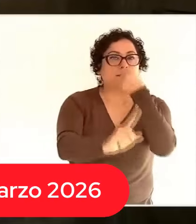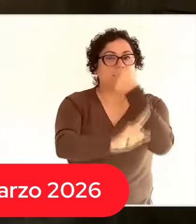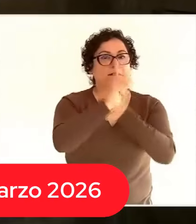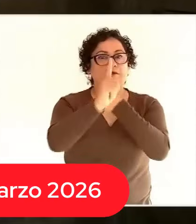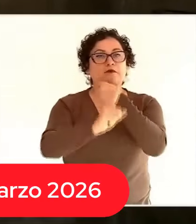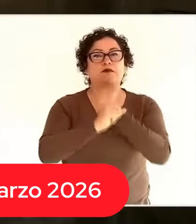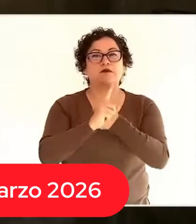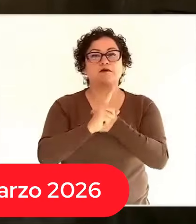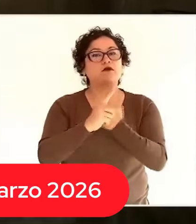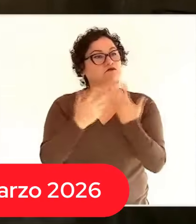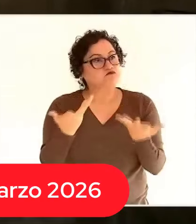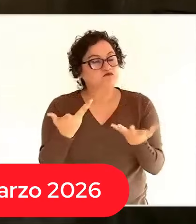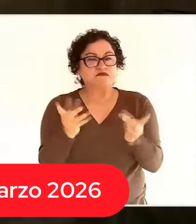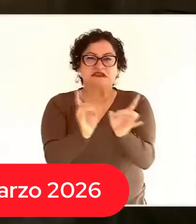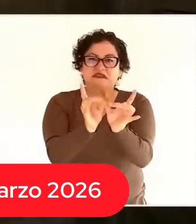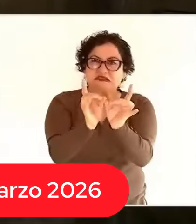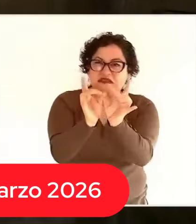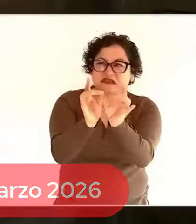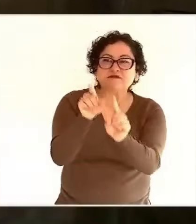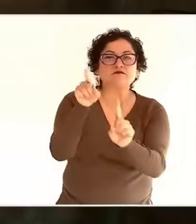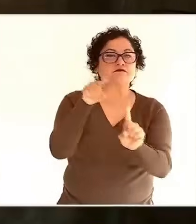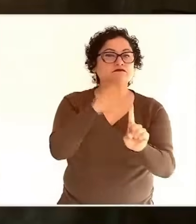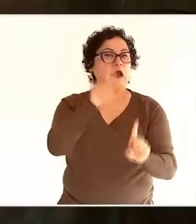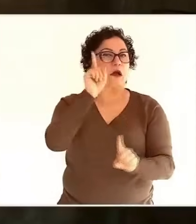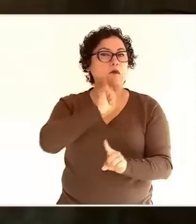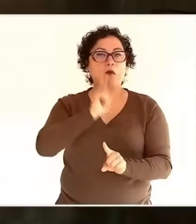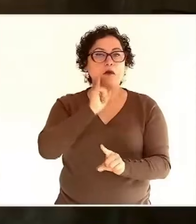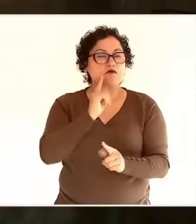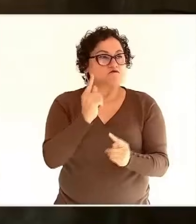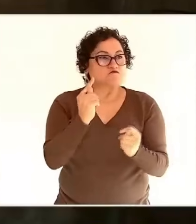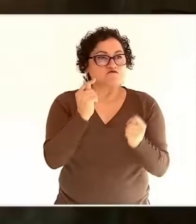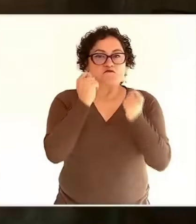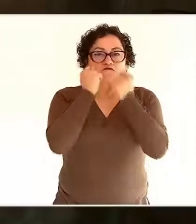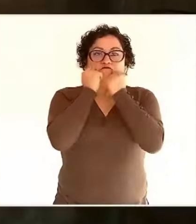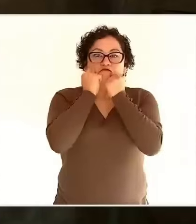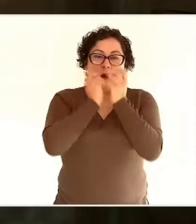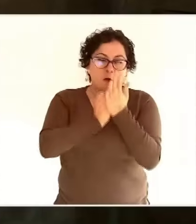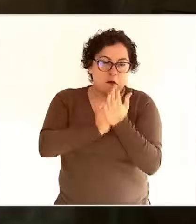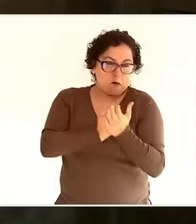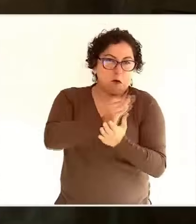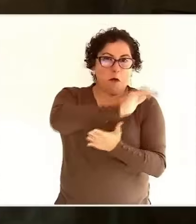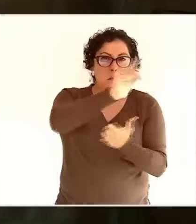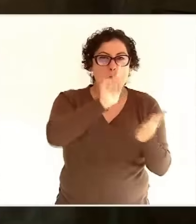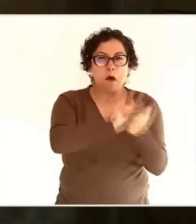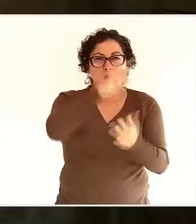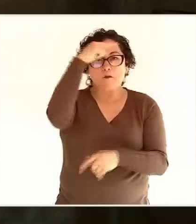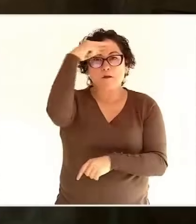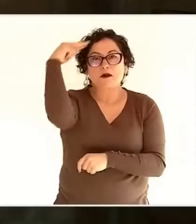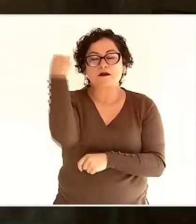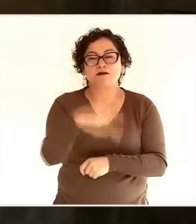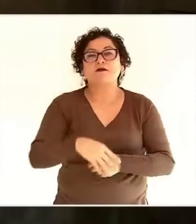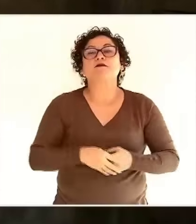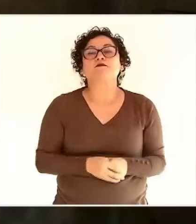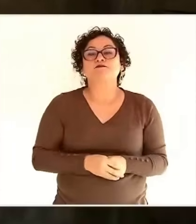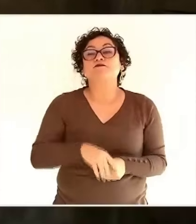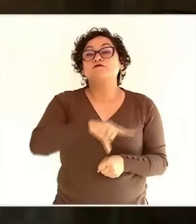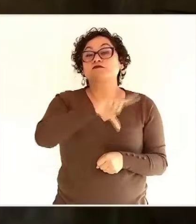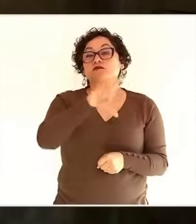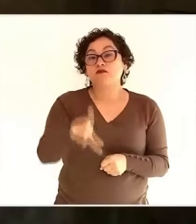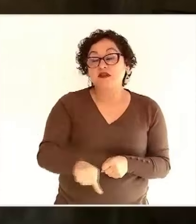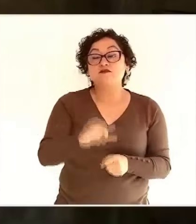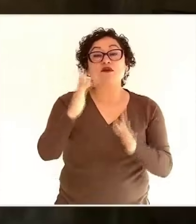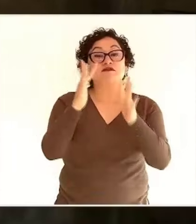pesar de todo, se mantuvo fiel a los principios republicanos. Posteriormente, durante la segunda intervención